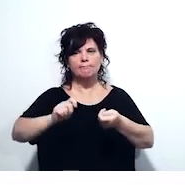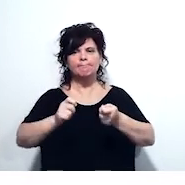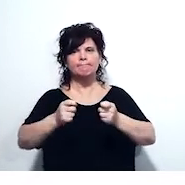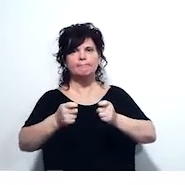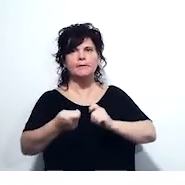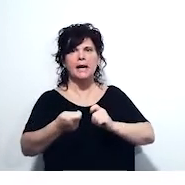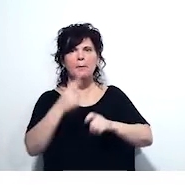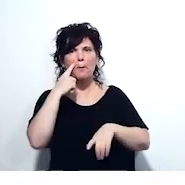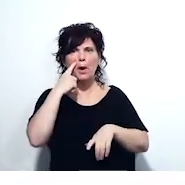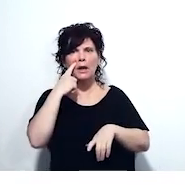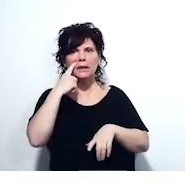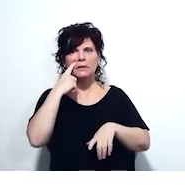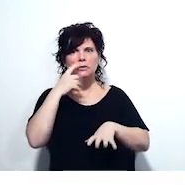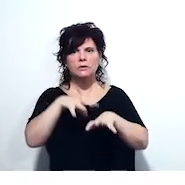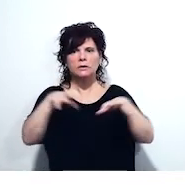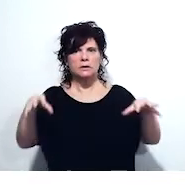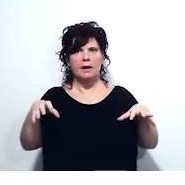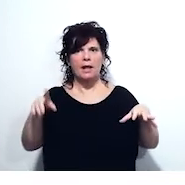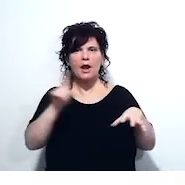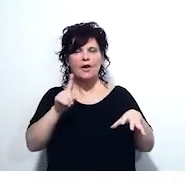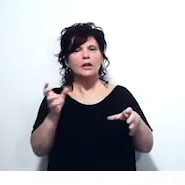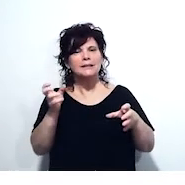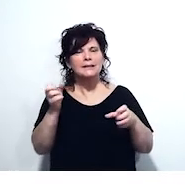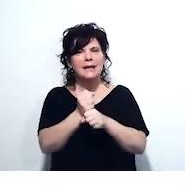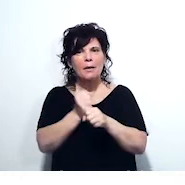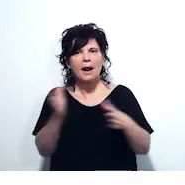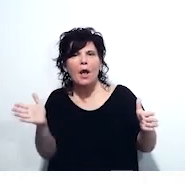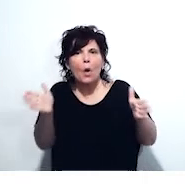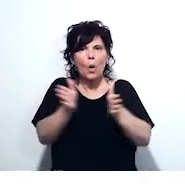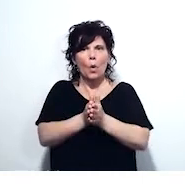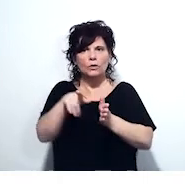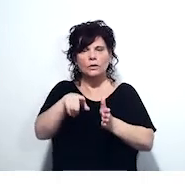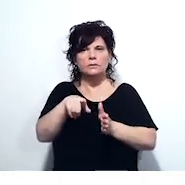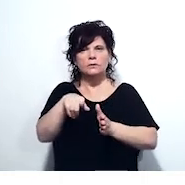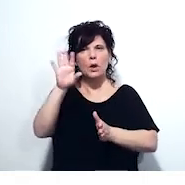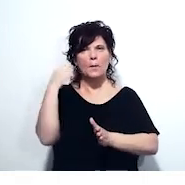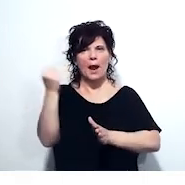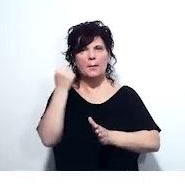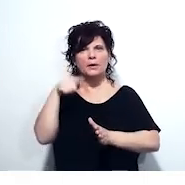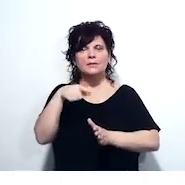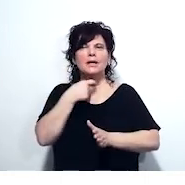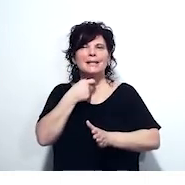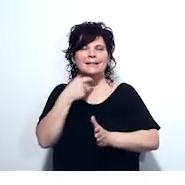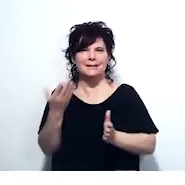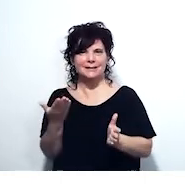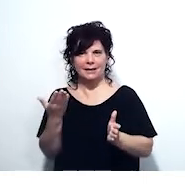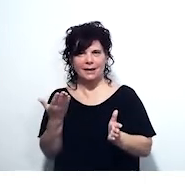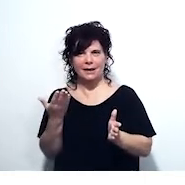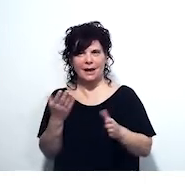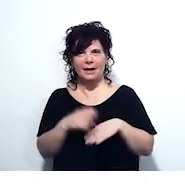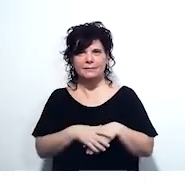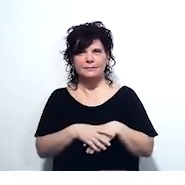por instituciones separadas. Trabajar holísticamente, trabajar entre todos. Esto es un poco aspiracional, pero por lo